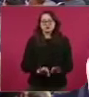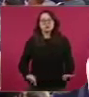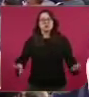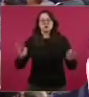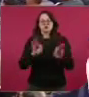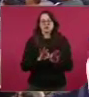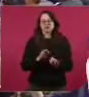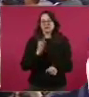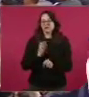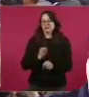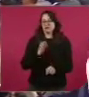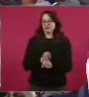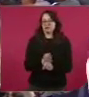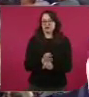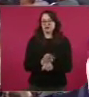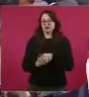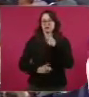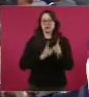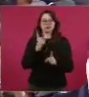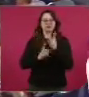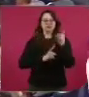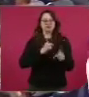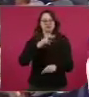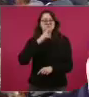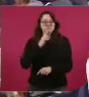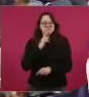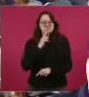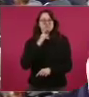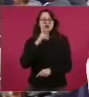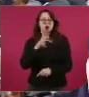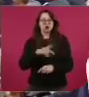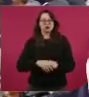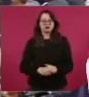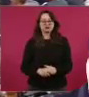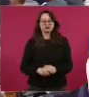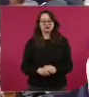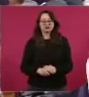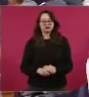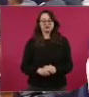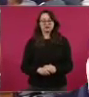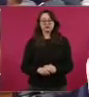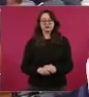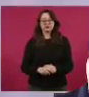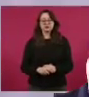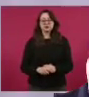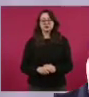este momento para el deporte en nuestro país. Quisiera primero